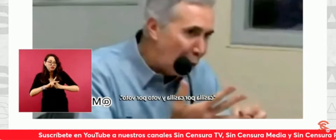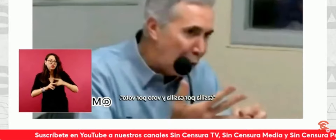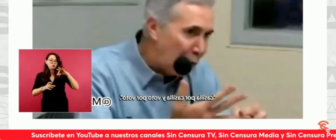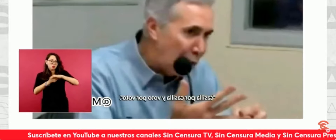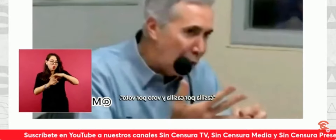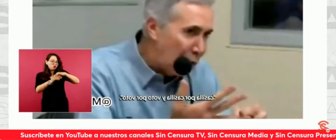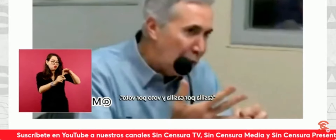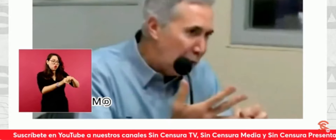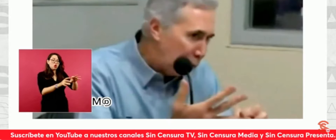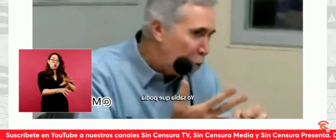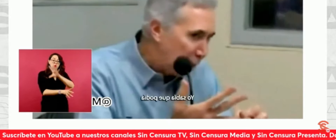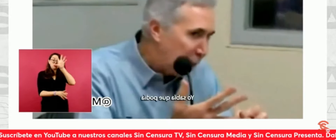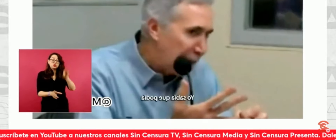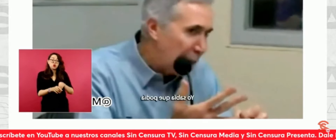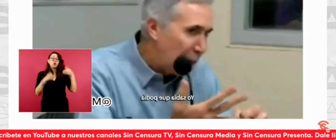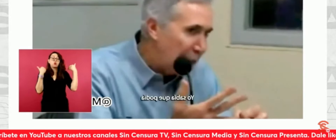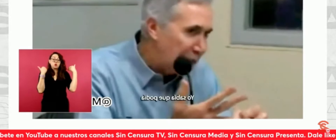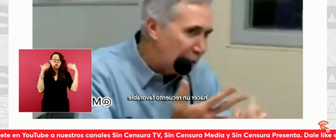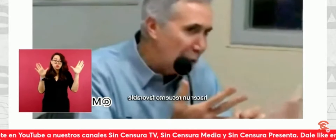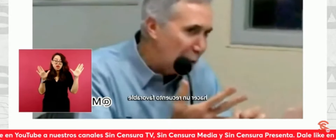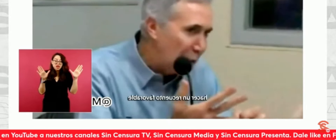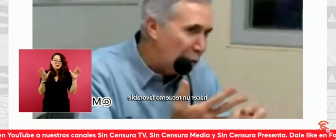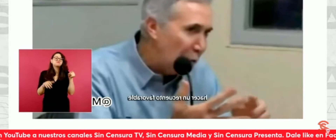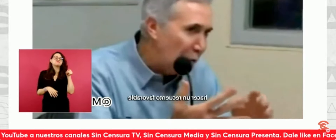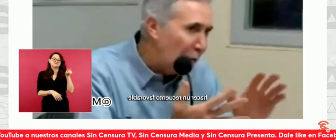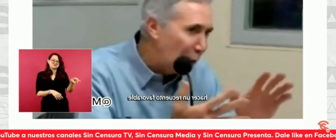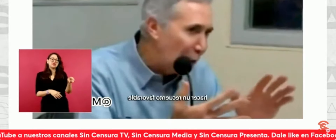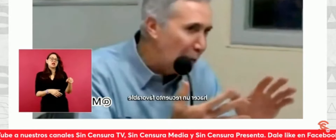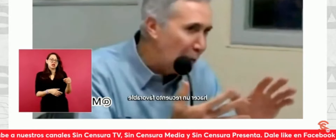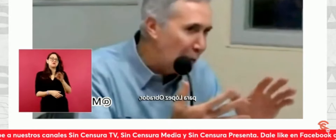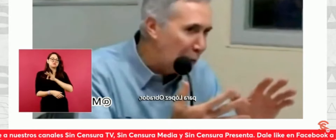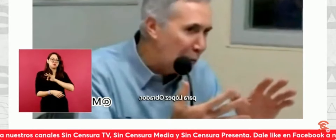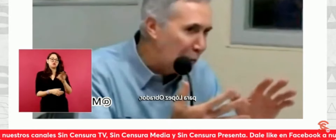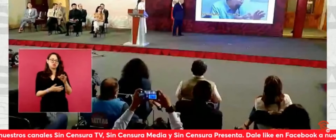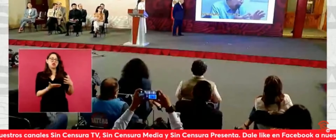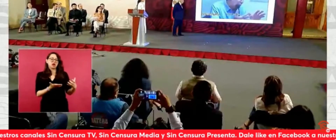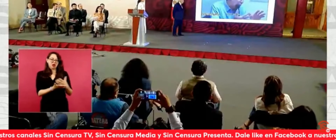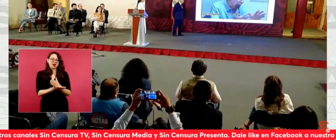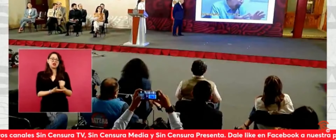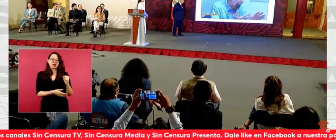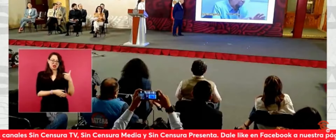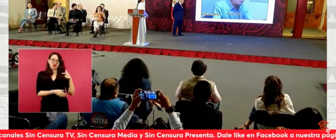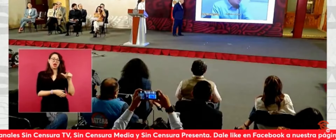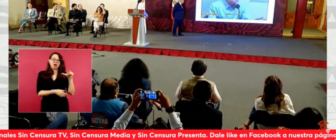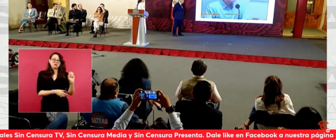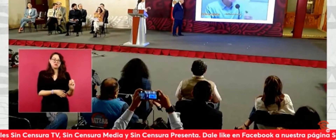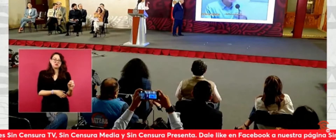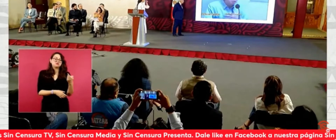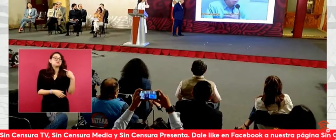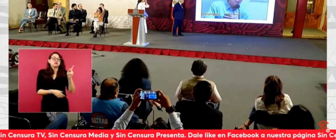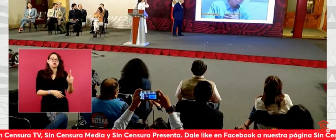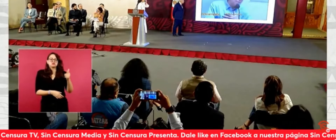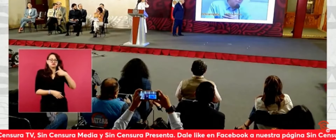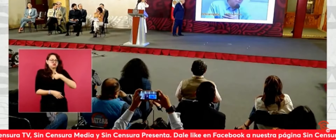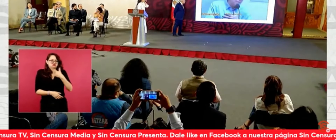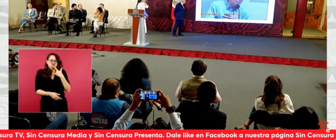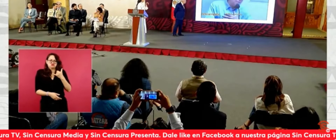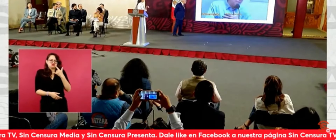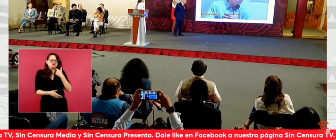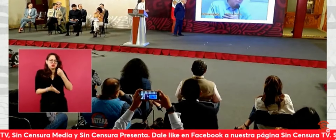voto por voto, yo sabía que podía hacer un recuento favorable para López Obrador. Pero esa no era mi lucha.